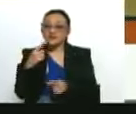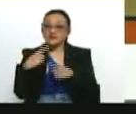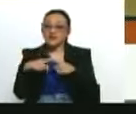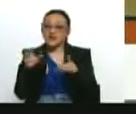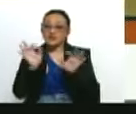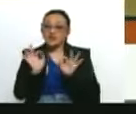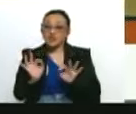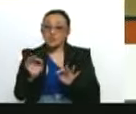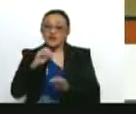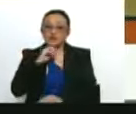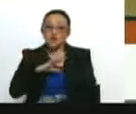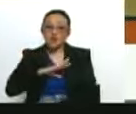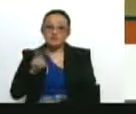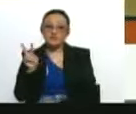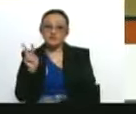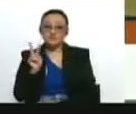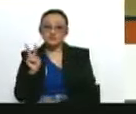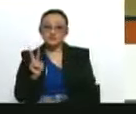de Venezuela.